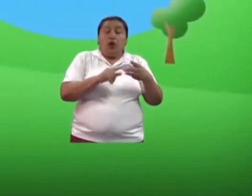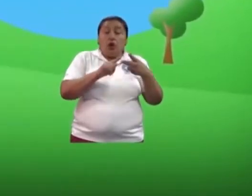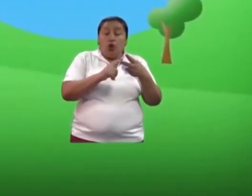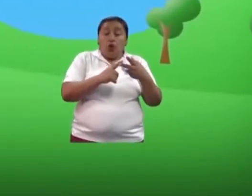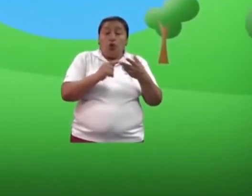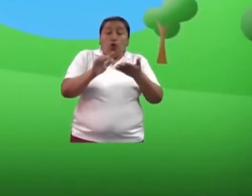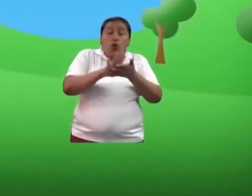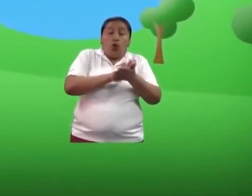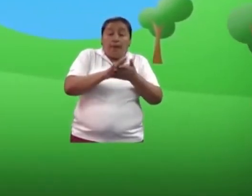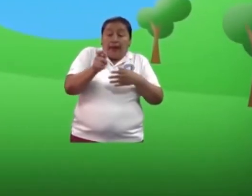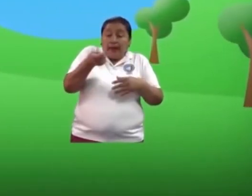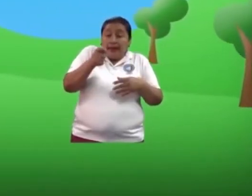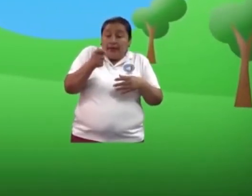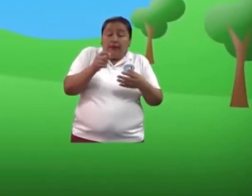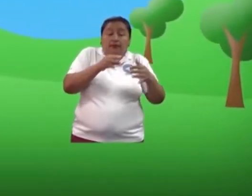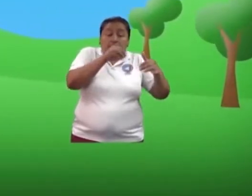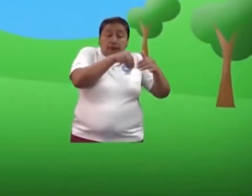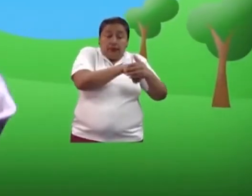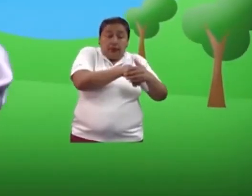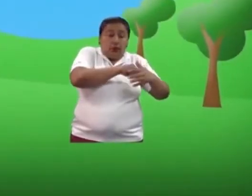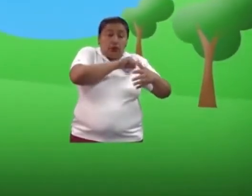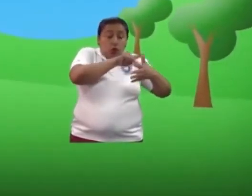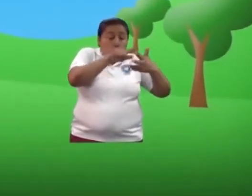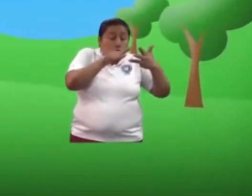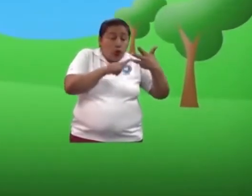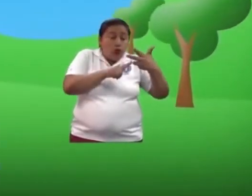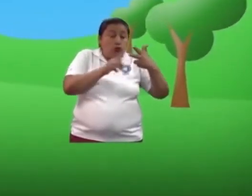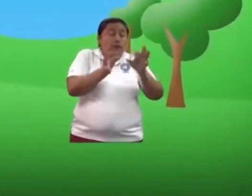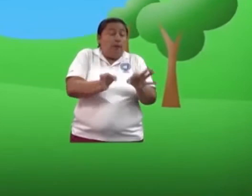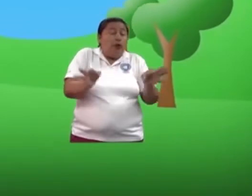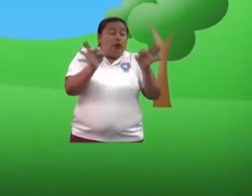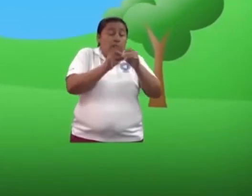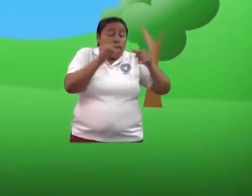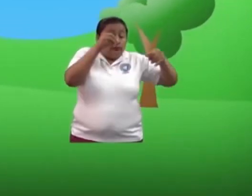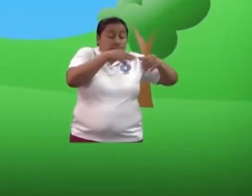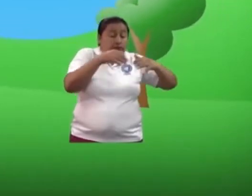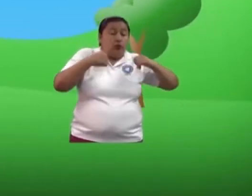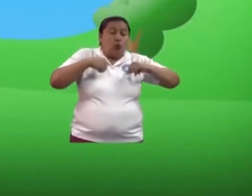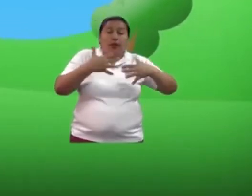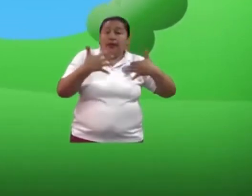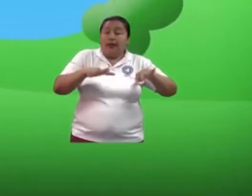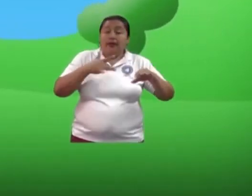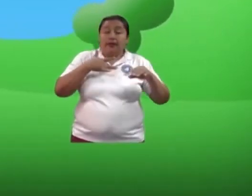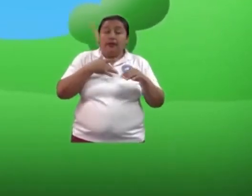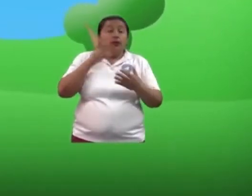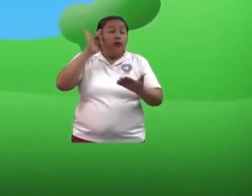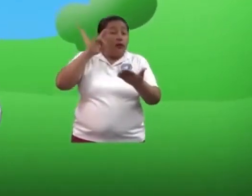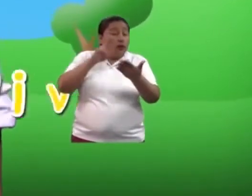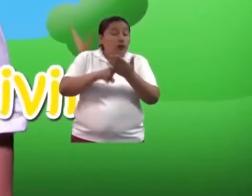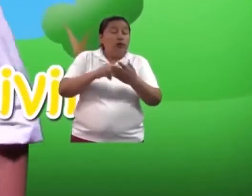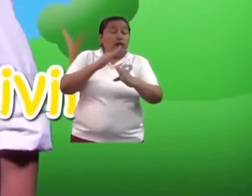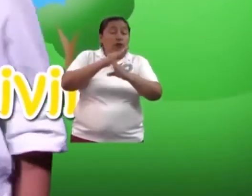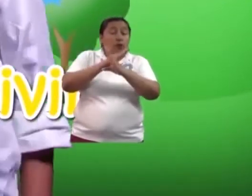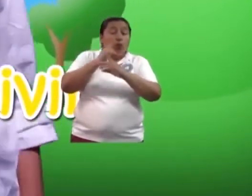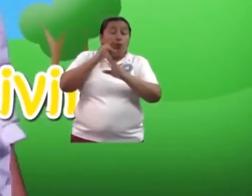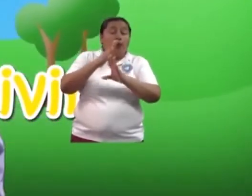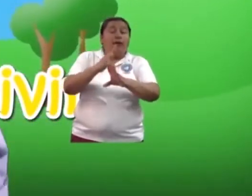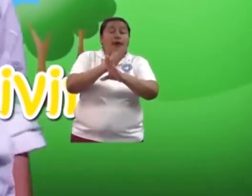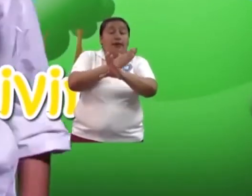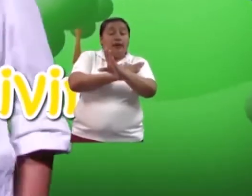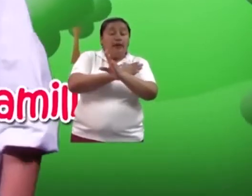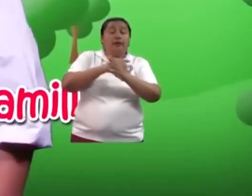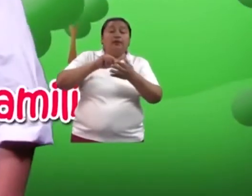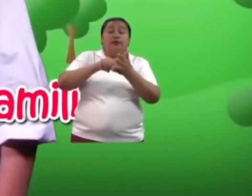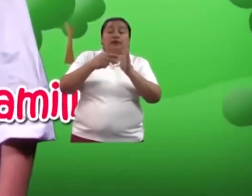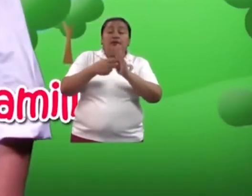8. Una copia de tus llaves. Estos 8 elementos son importantes ante cualquier emergencia. Recordemos que prevenir